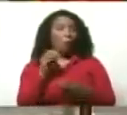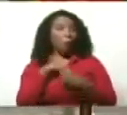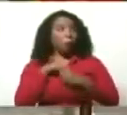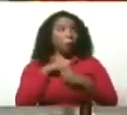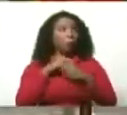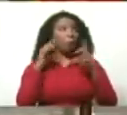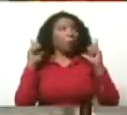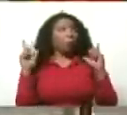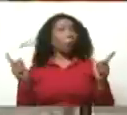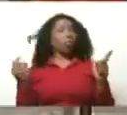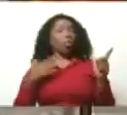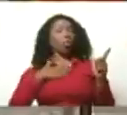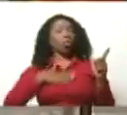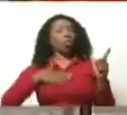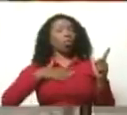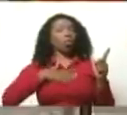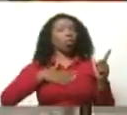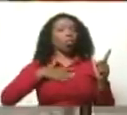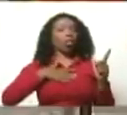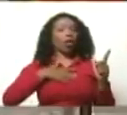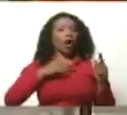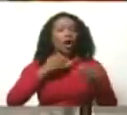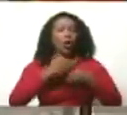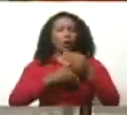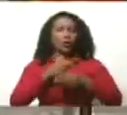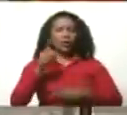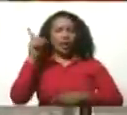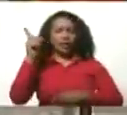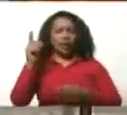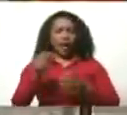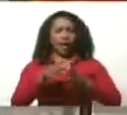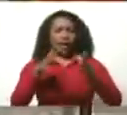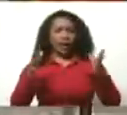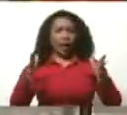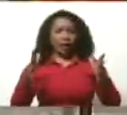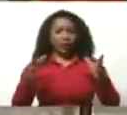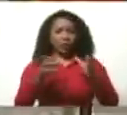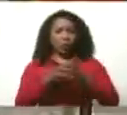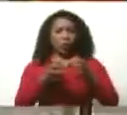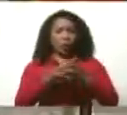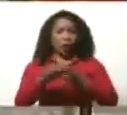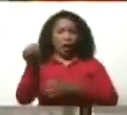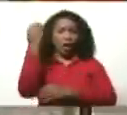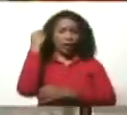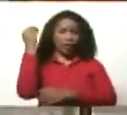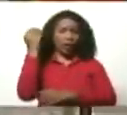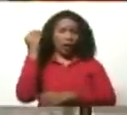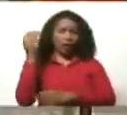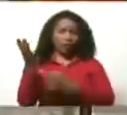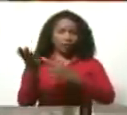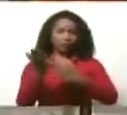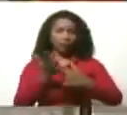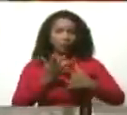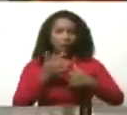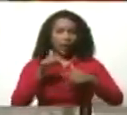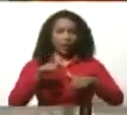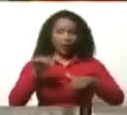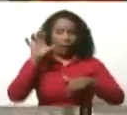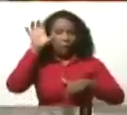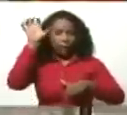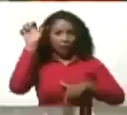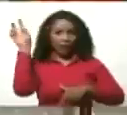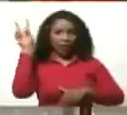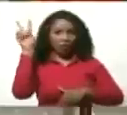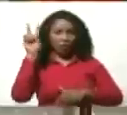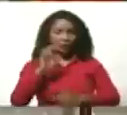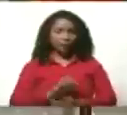un gran capo de la mafia italiana residiendo también en un exilio dorado en este país, en Venezuela,